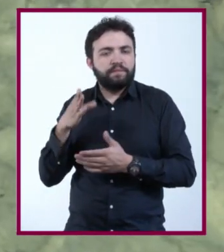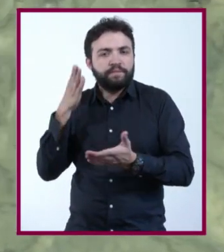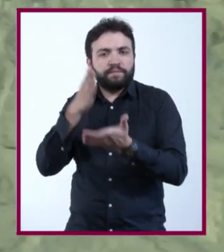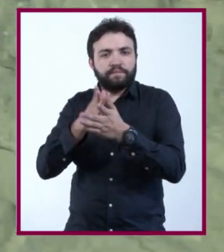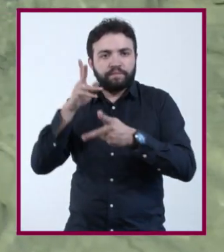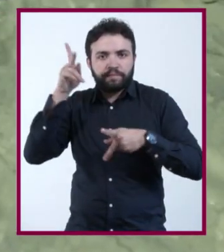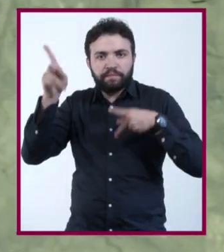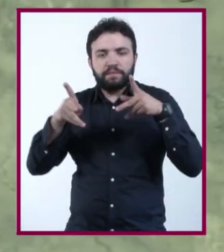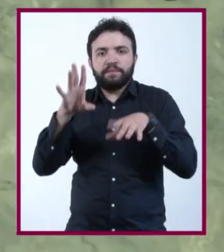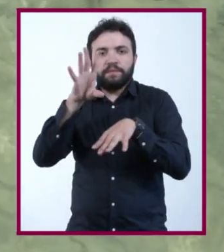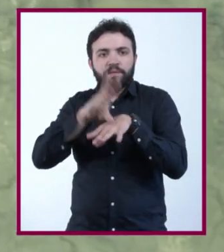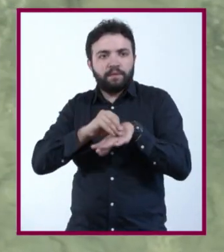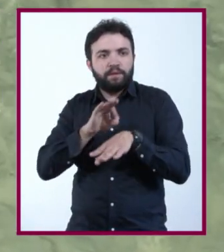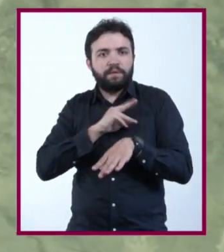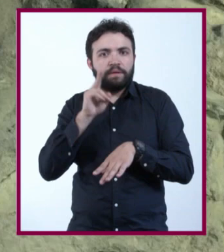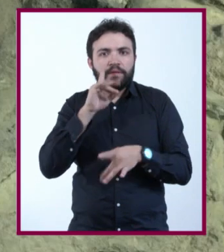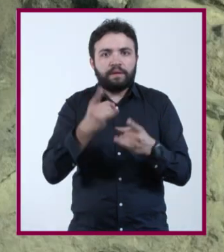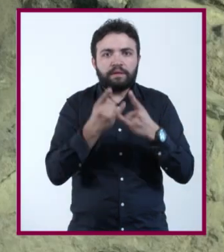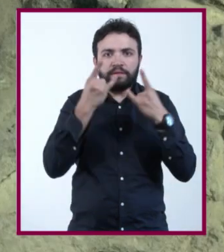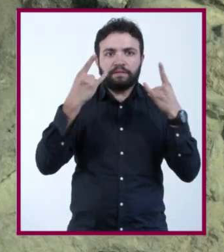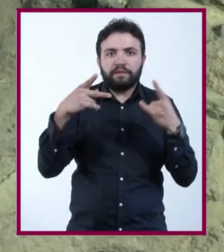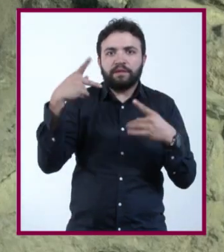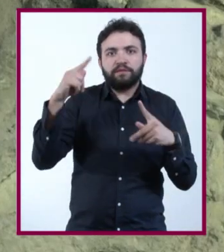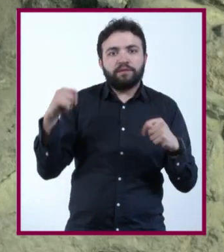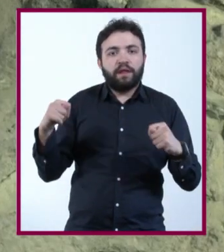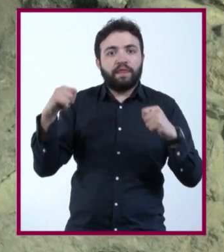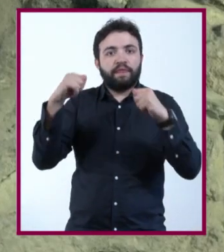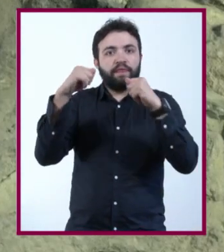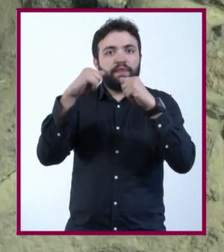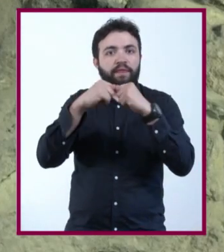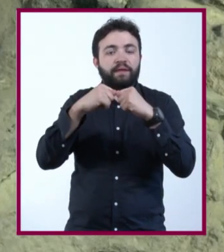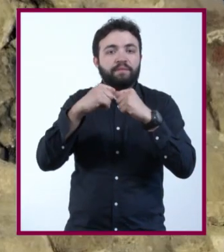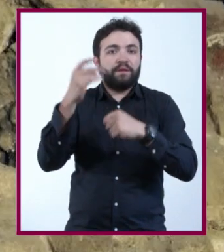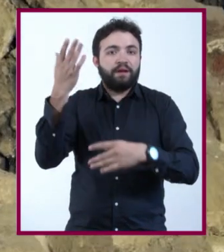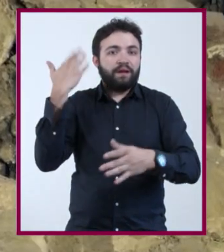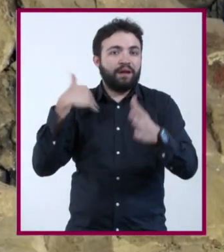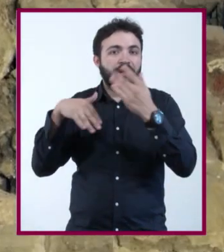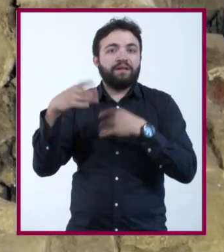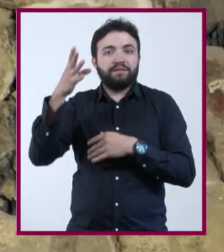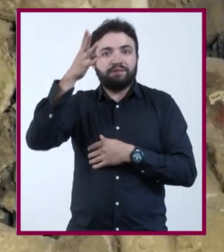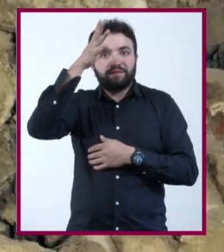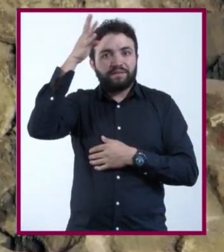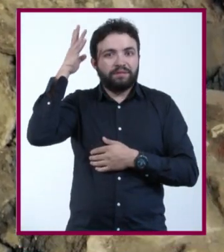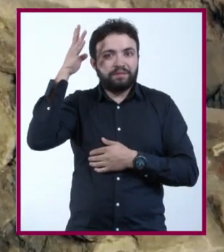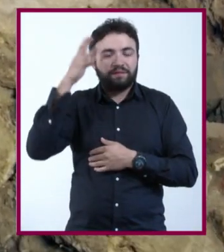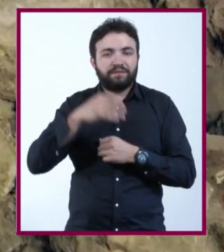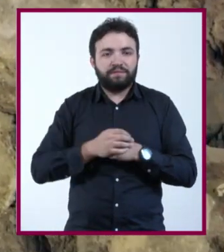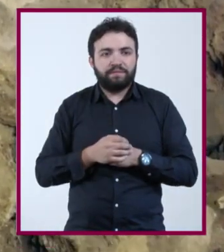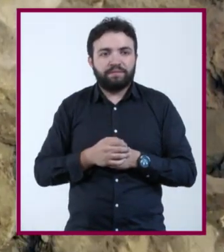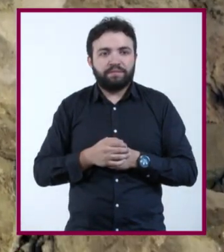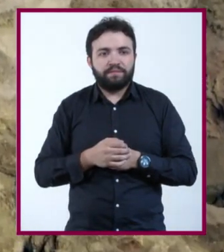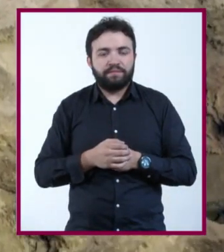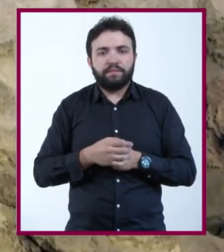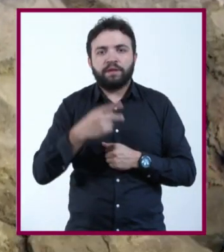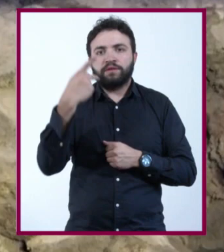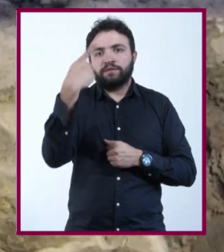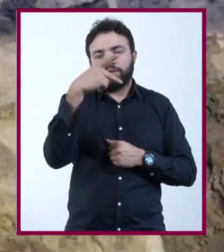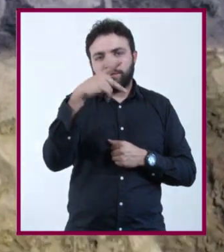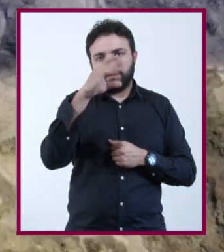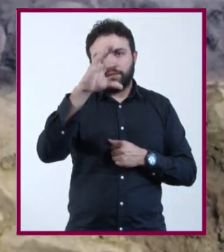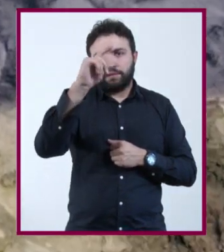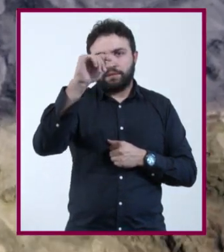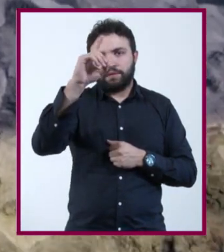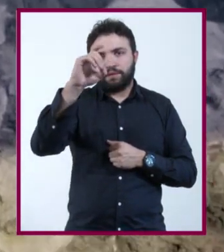el permiso apropiado vestigios de templos prehispánicos. La Catedral Metropolitana es